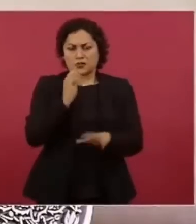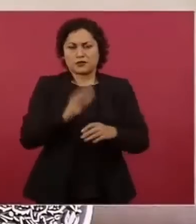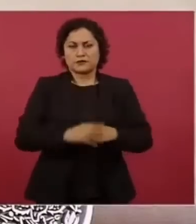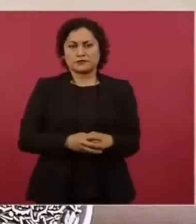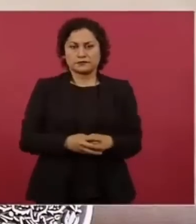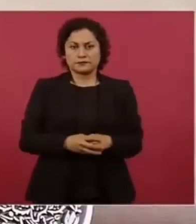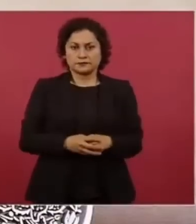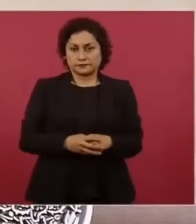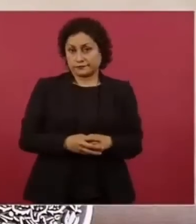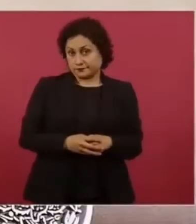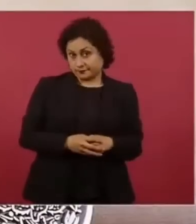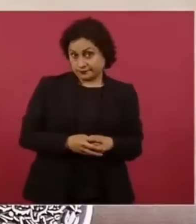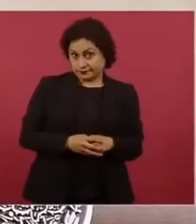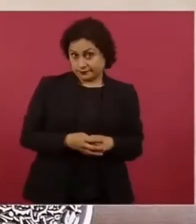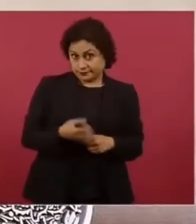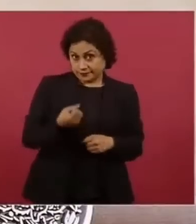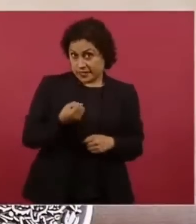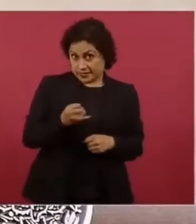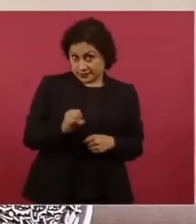Para eso querían al Estado.